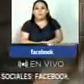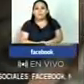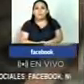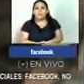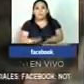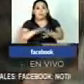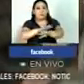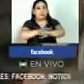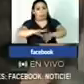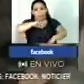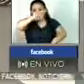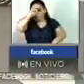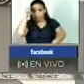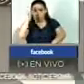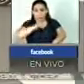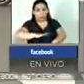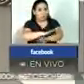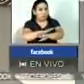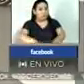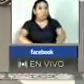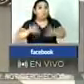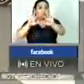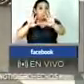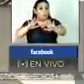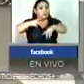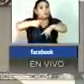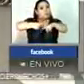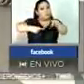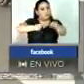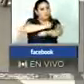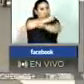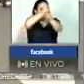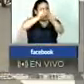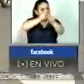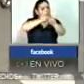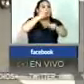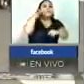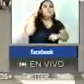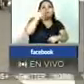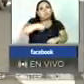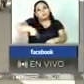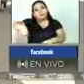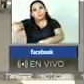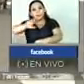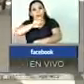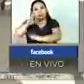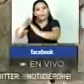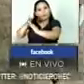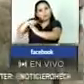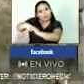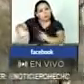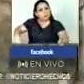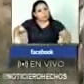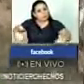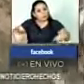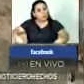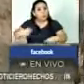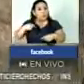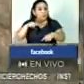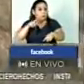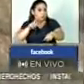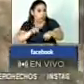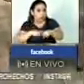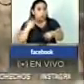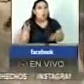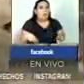Termina su jornada a las 10.30. Regresa a la casa, obviamente en su silla, pero lo hace